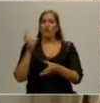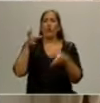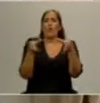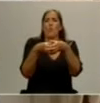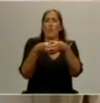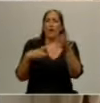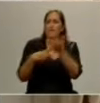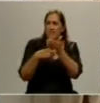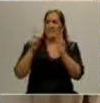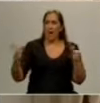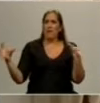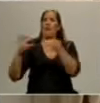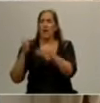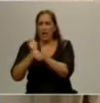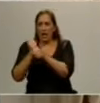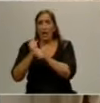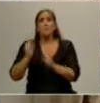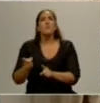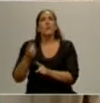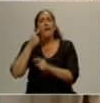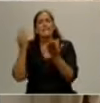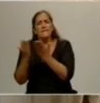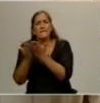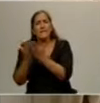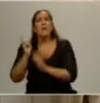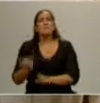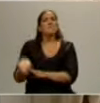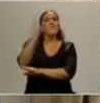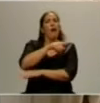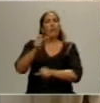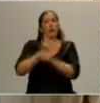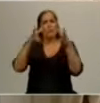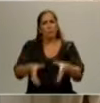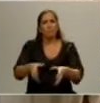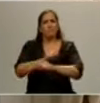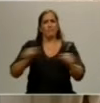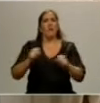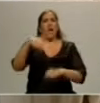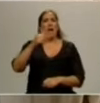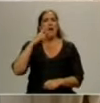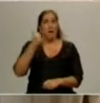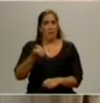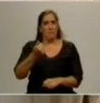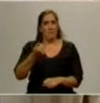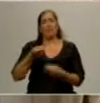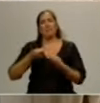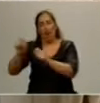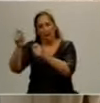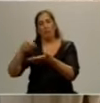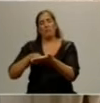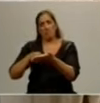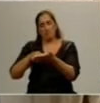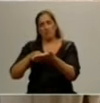el atentado ocurrido el 18 de julio de 1994 con la sede de la AMIA, en trámite ante el juzgado, bueno, mencioné el